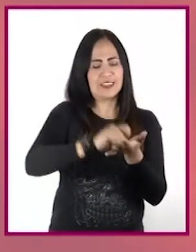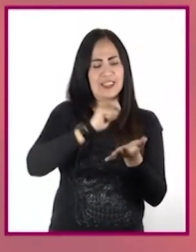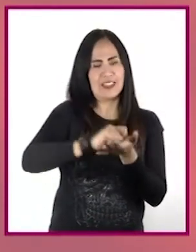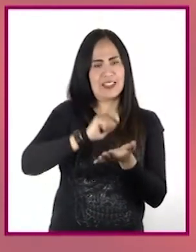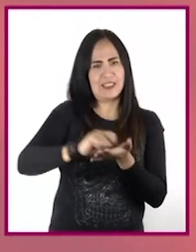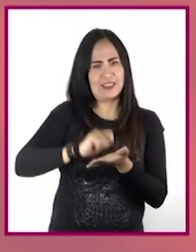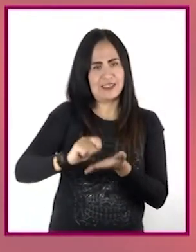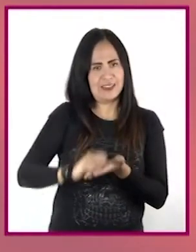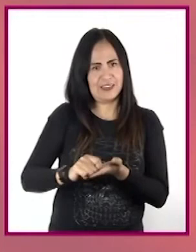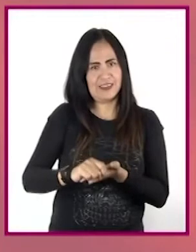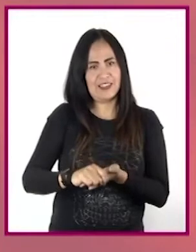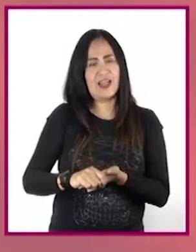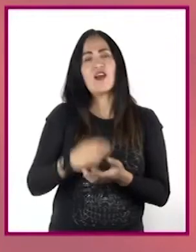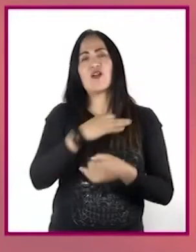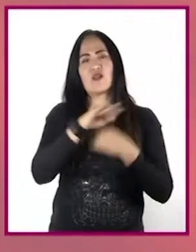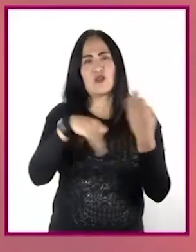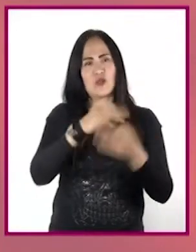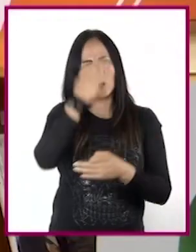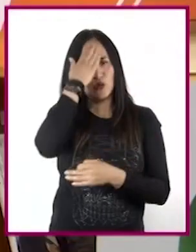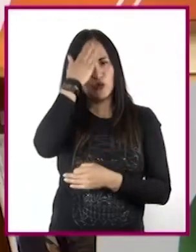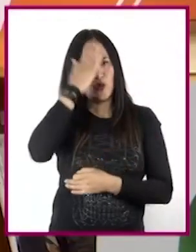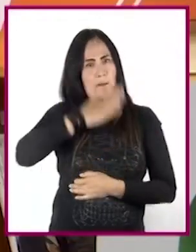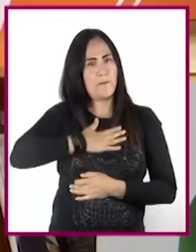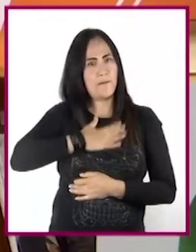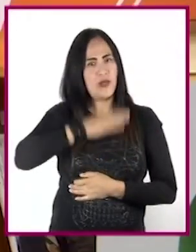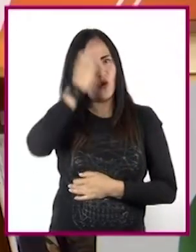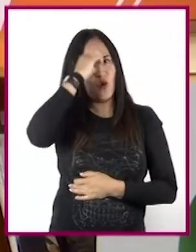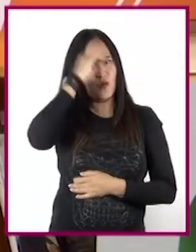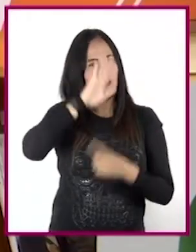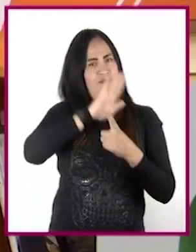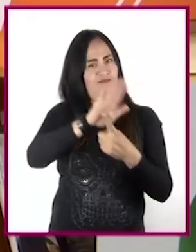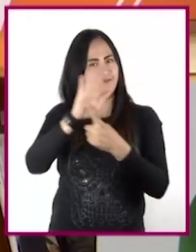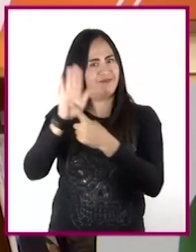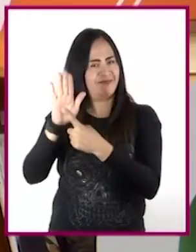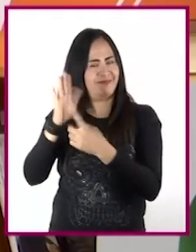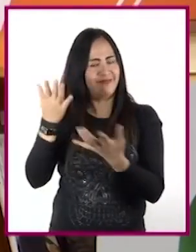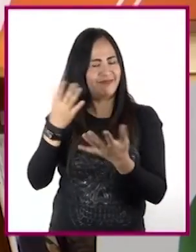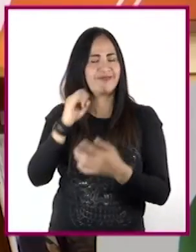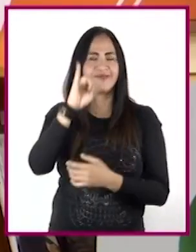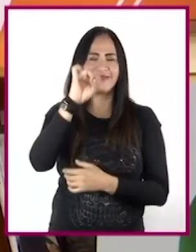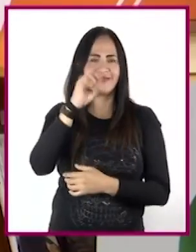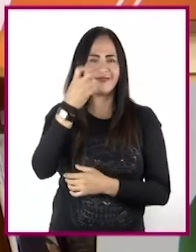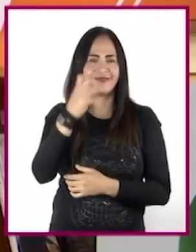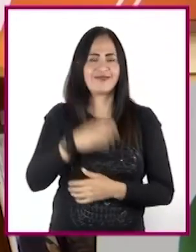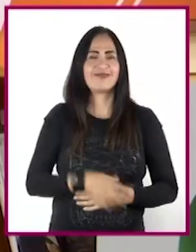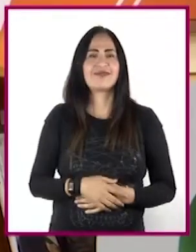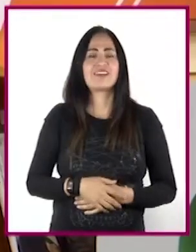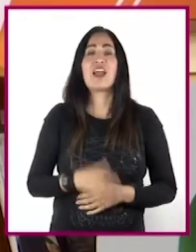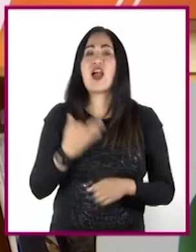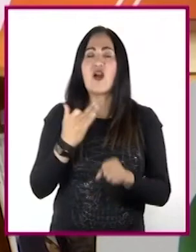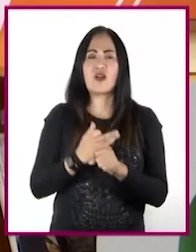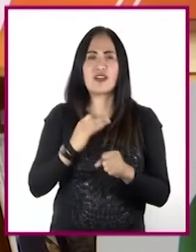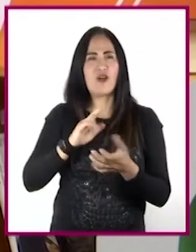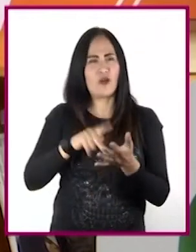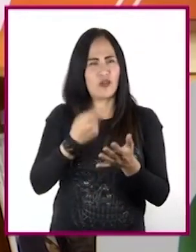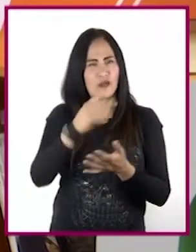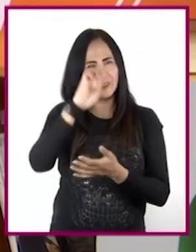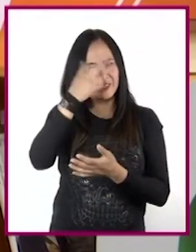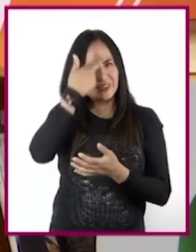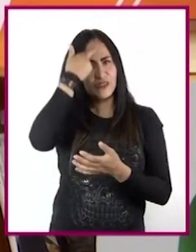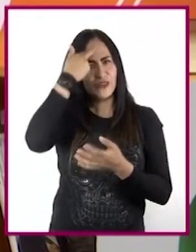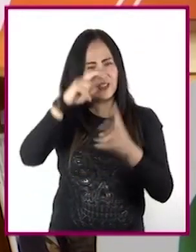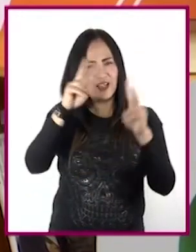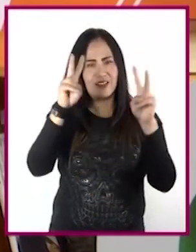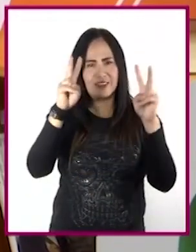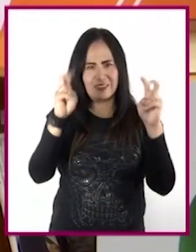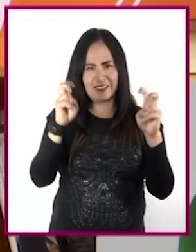para que todos conozcan nuestra opinión. Efectivamente, es importante retomar las características que debe tener nuestro